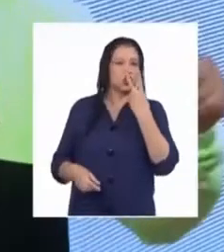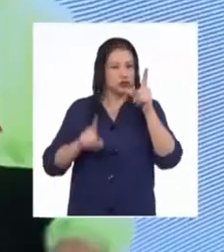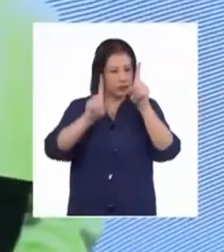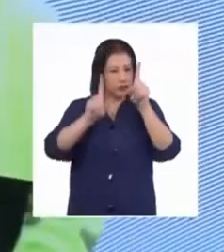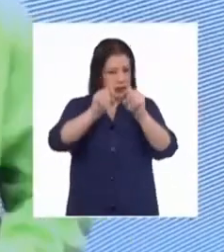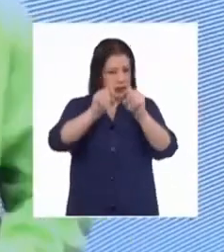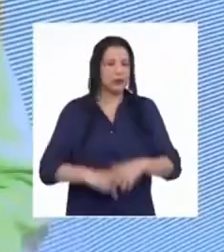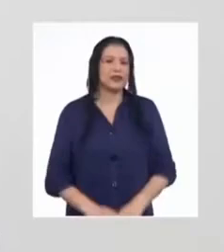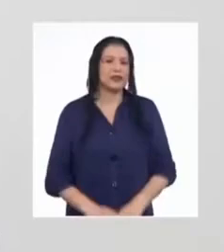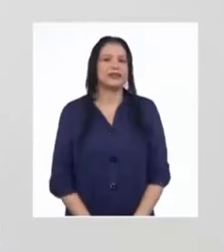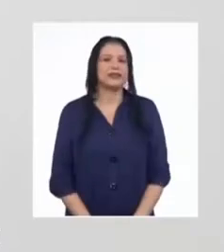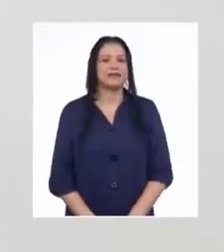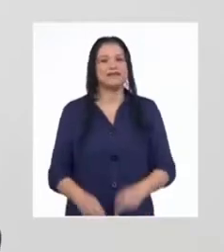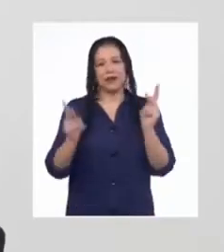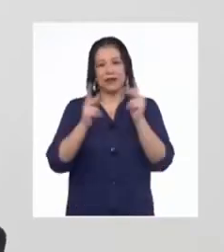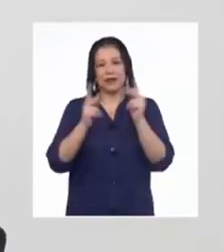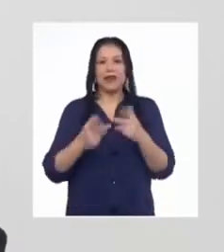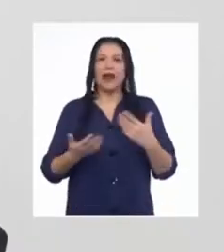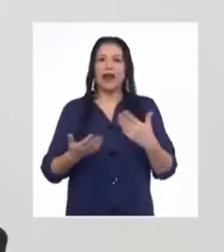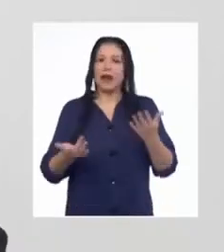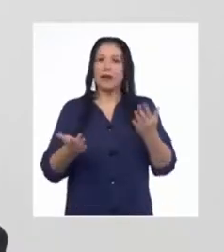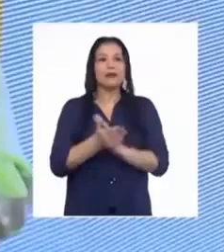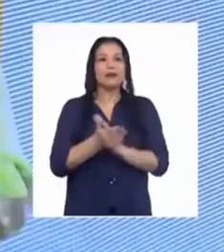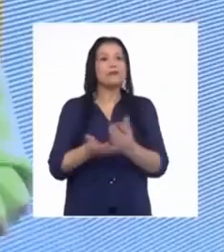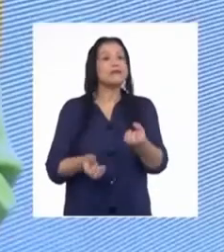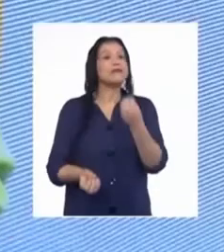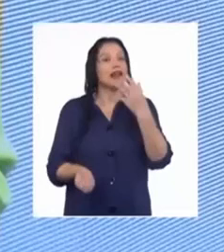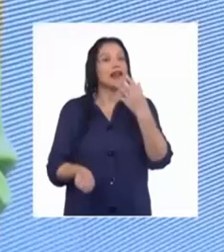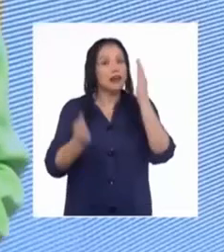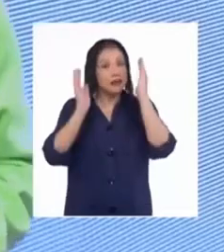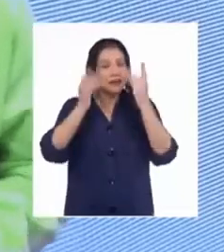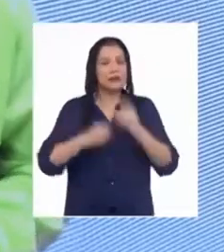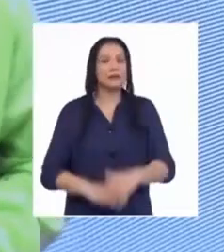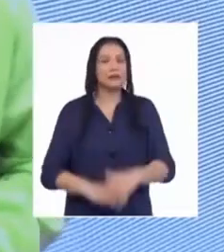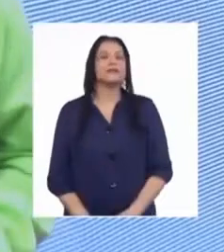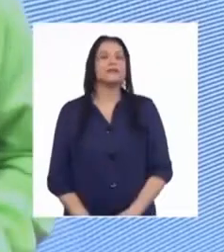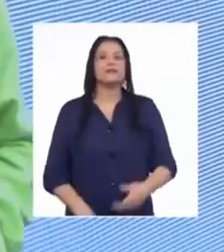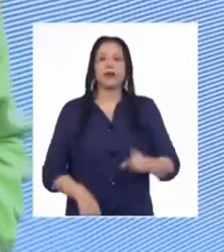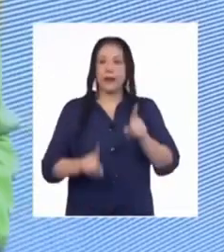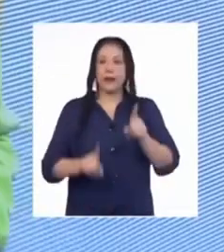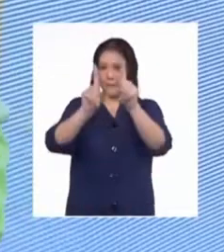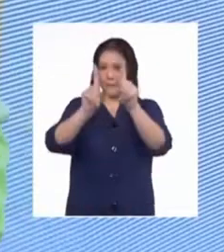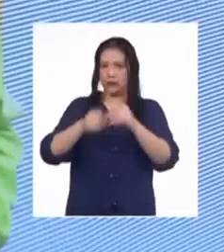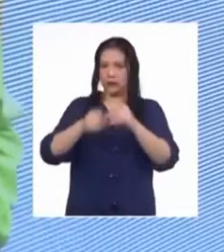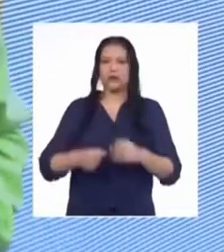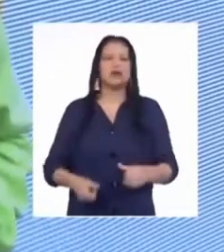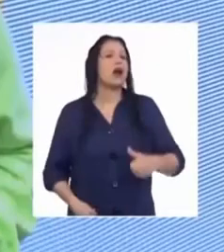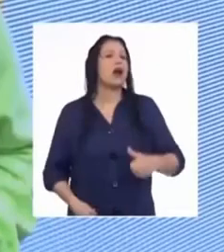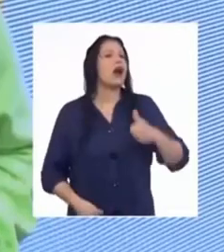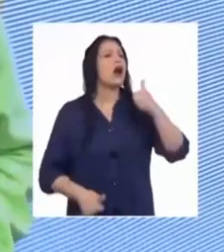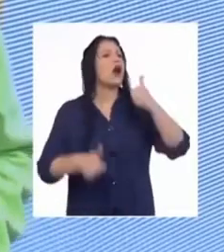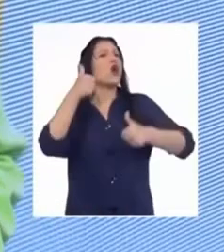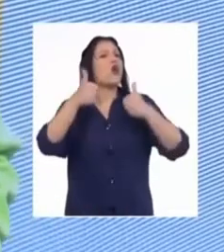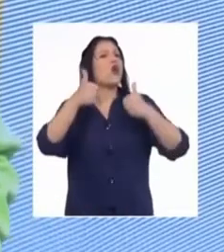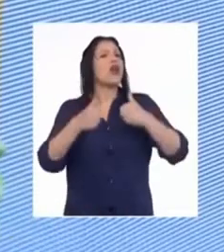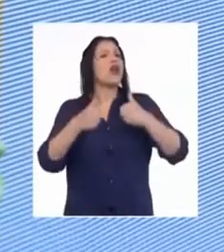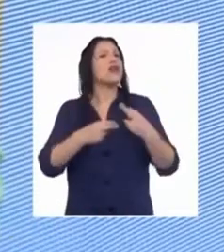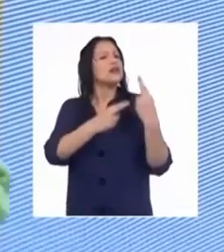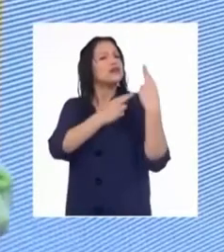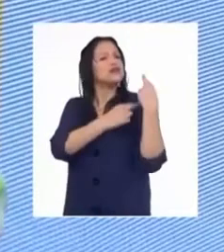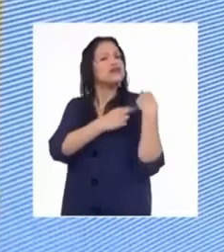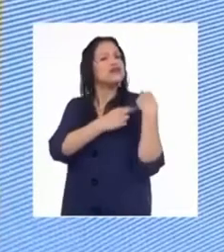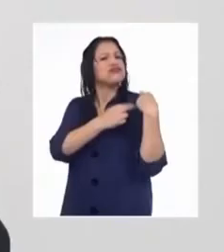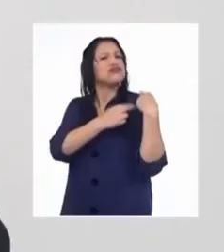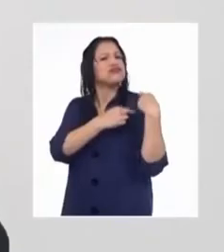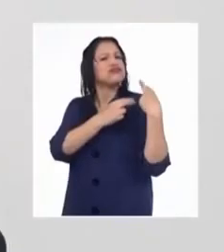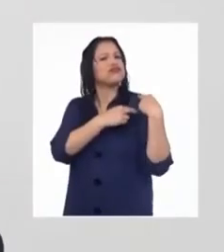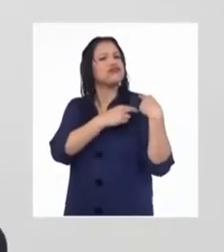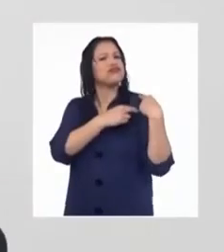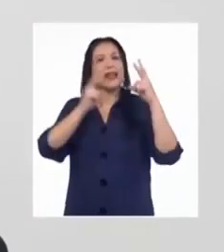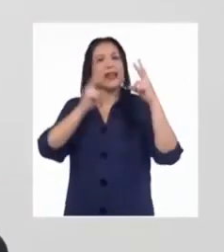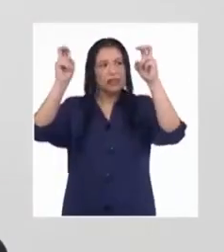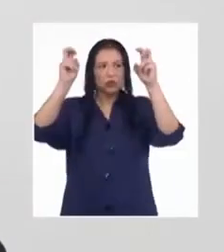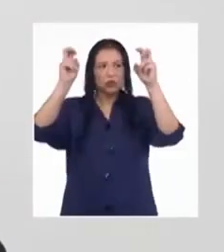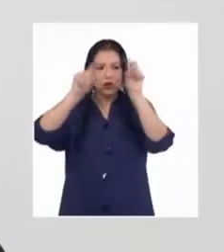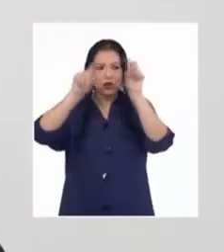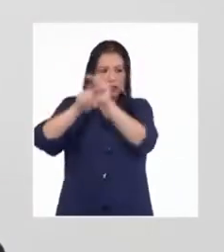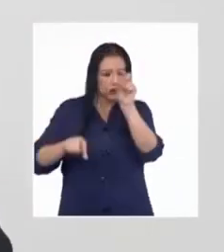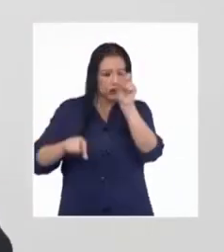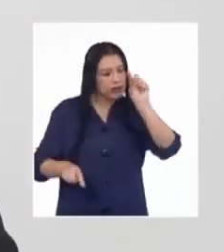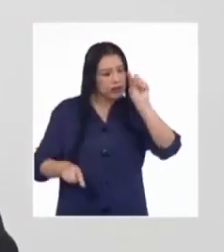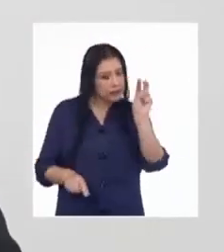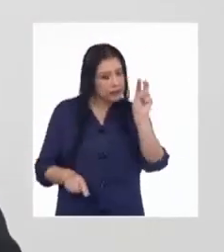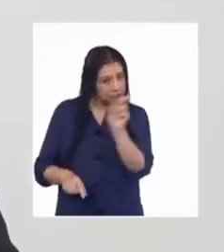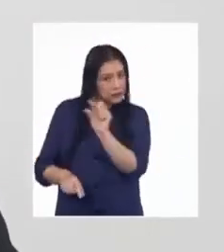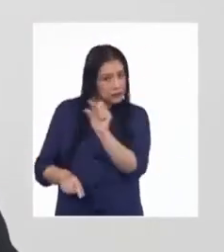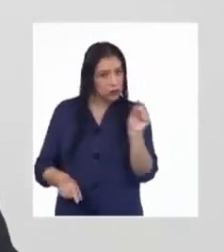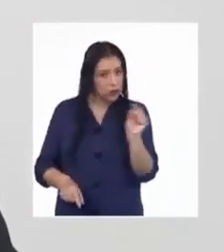Ok, perfecto. Los escucho. Aquí va una. ¿Cuál es la función principal de los subtítulos? Así como el